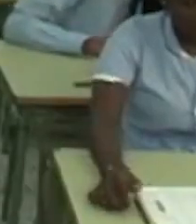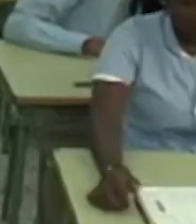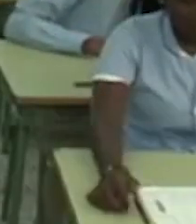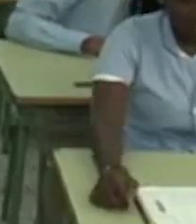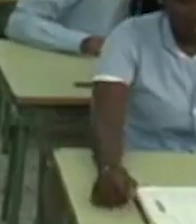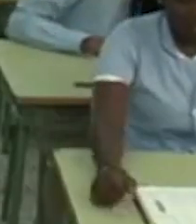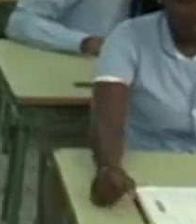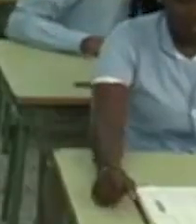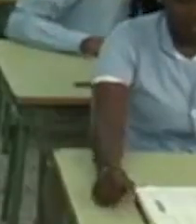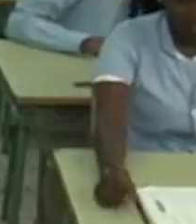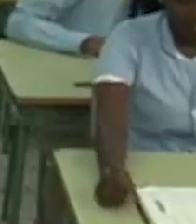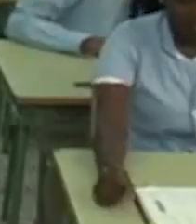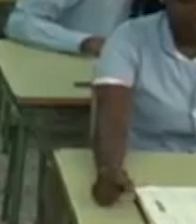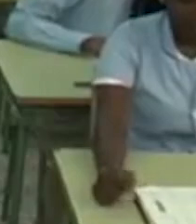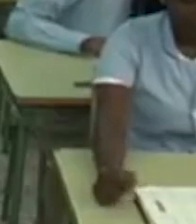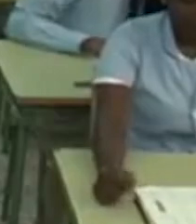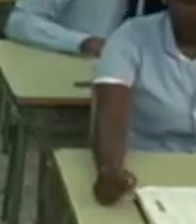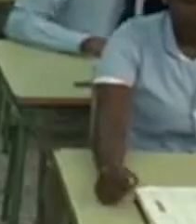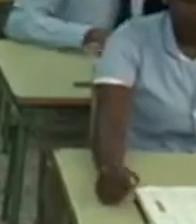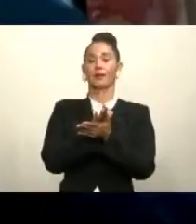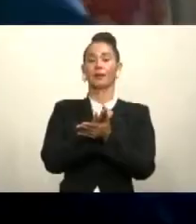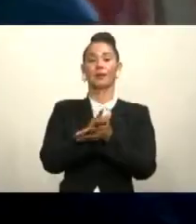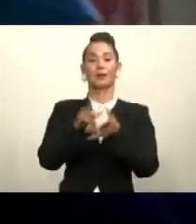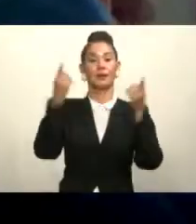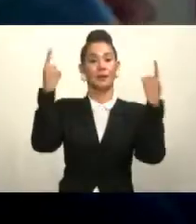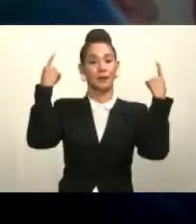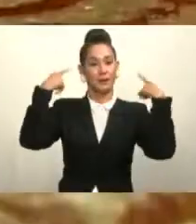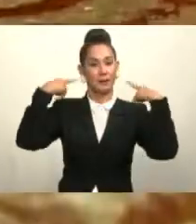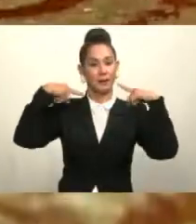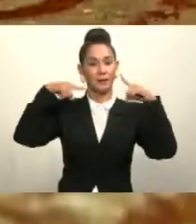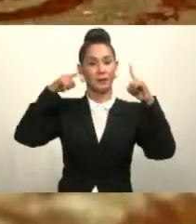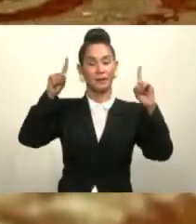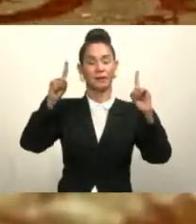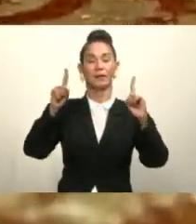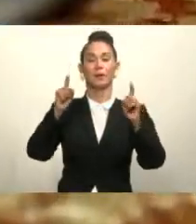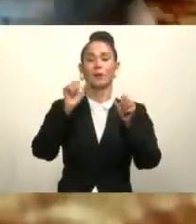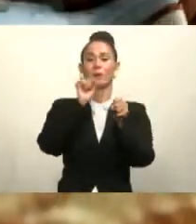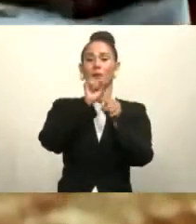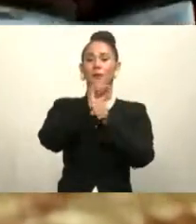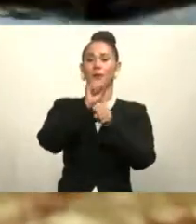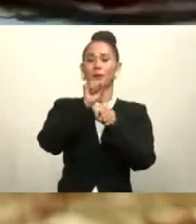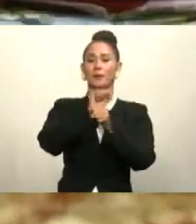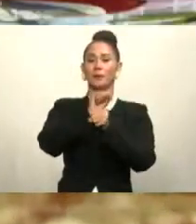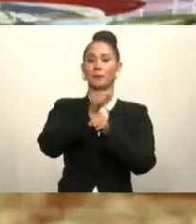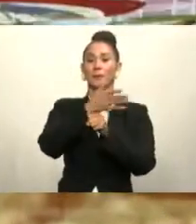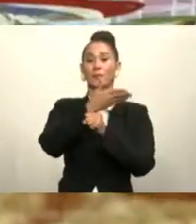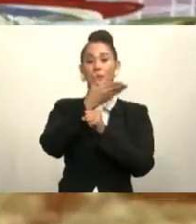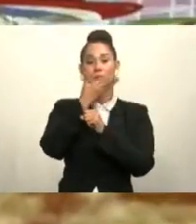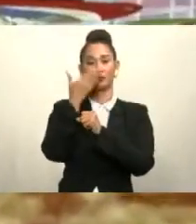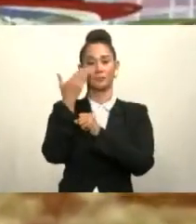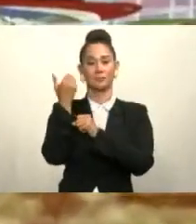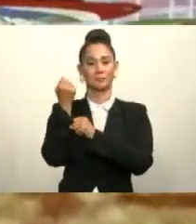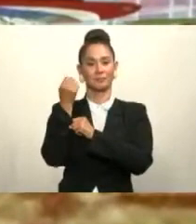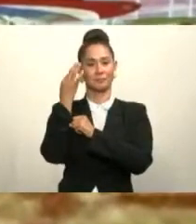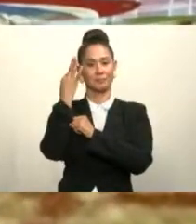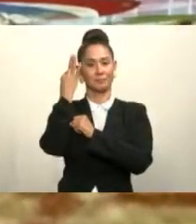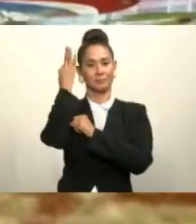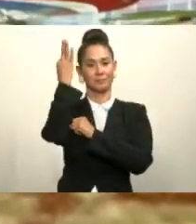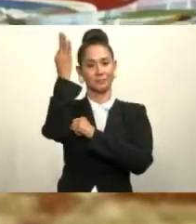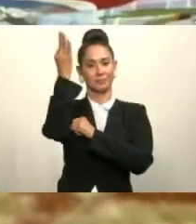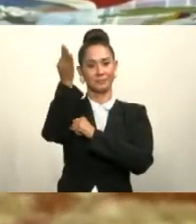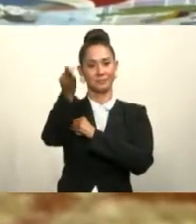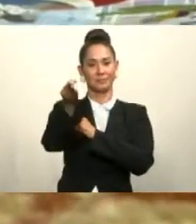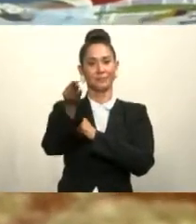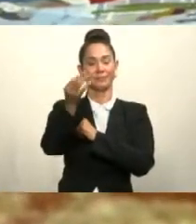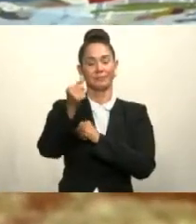podrá reunirse con sus amigos. A mí me preocupa cómo van a ser las clases, aunque ya han explicado el proceso, mi